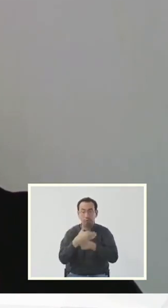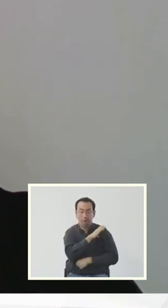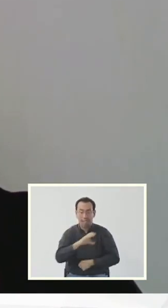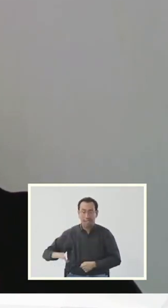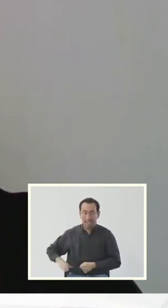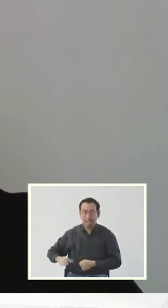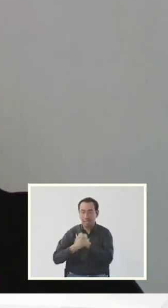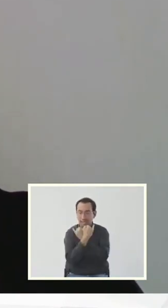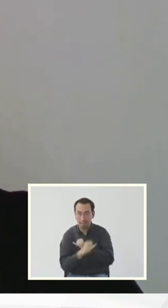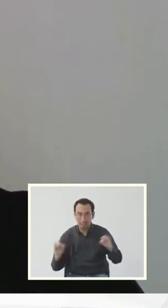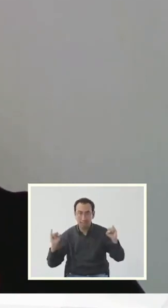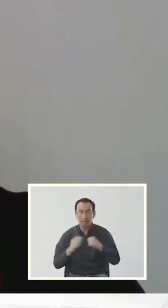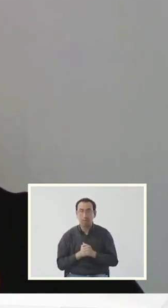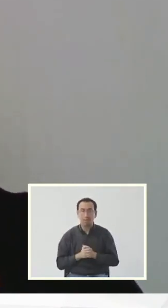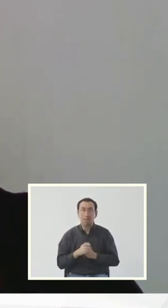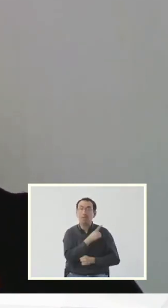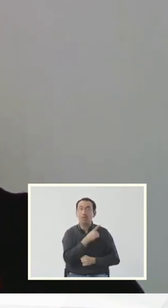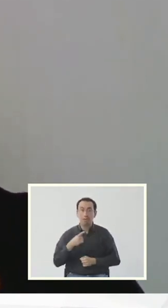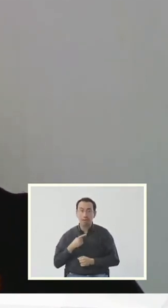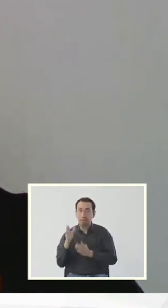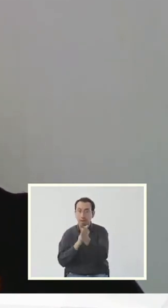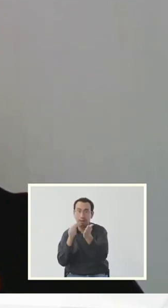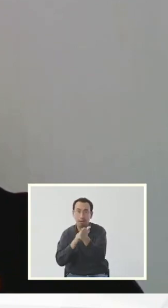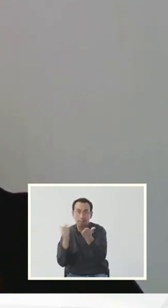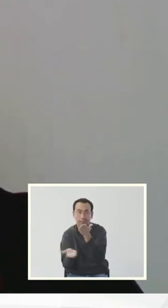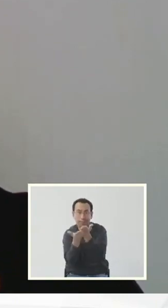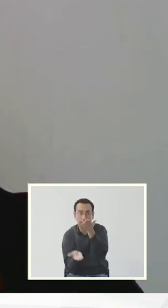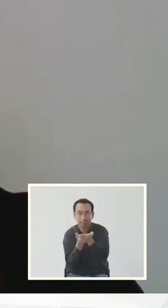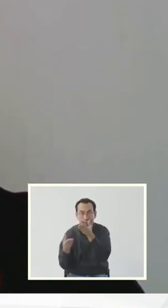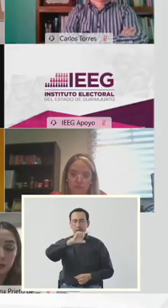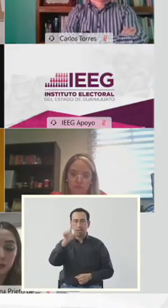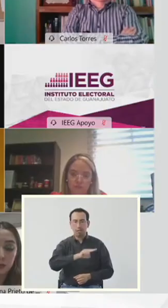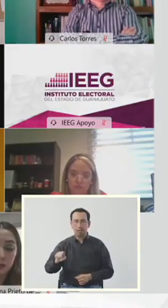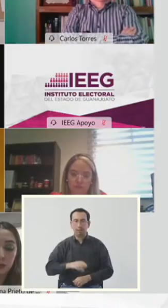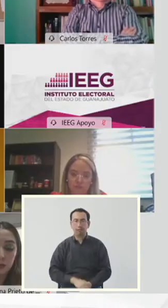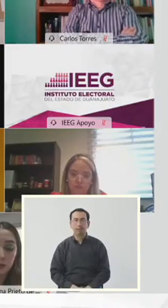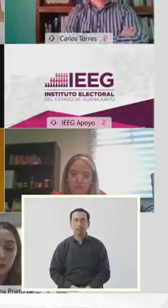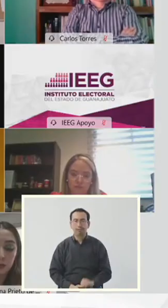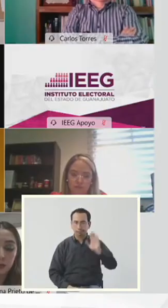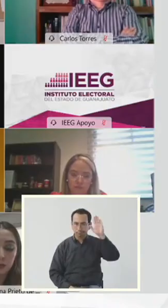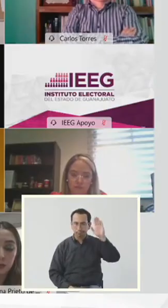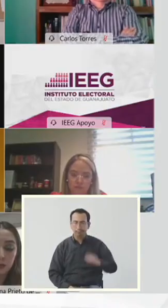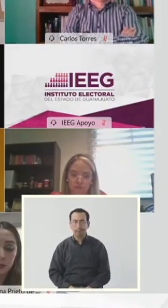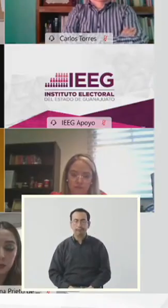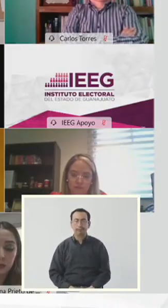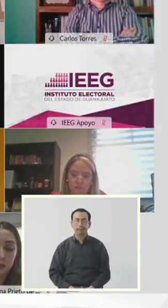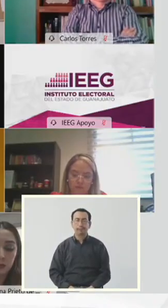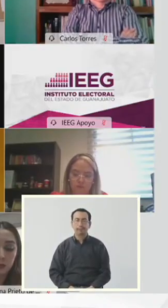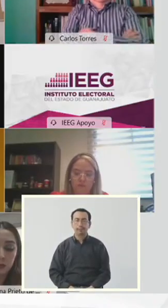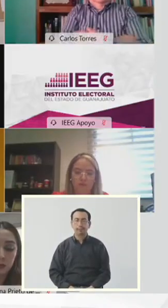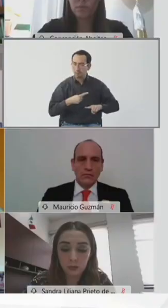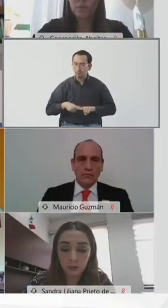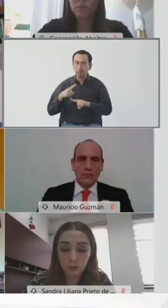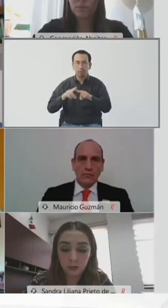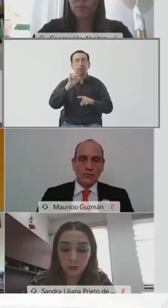candidaturas independientes, debe adjuntarse la documentación establecida en la propia ley. Durante la sesión extraordinaria, el ciudadano